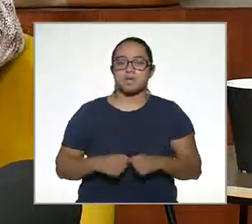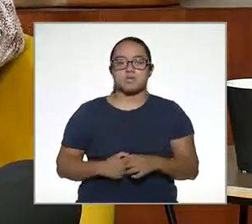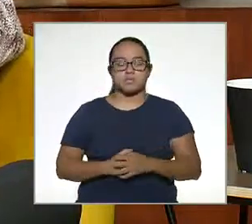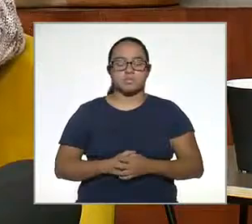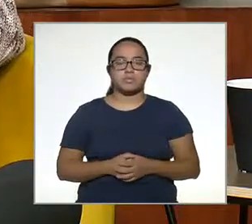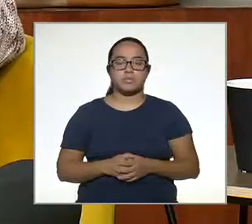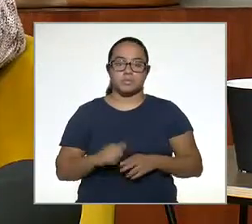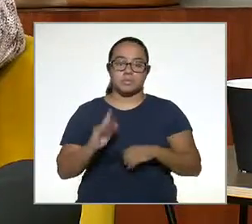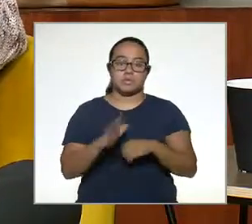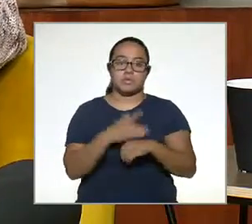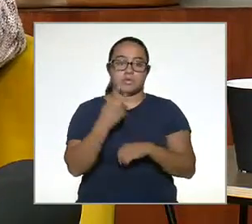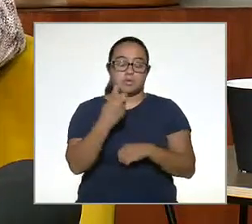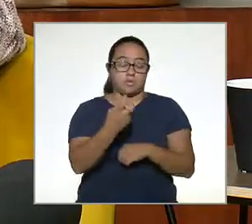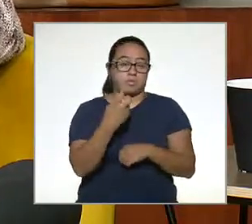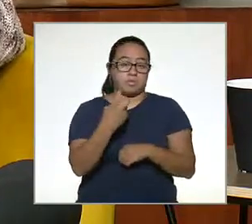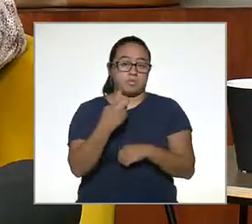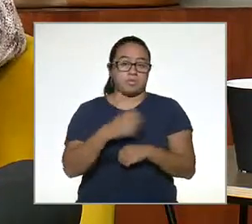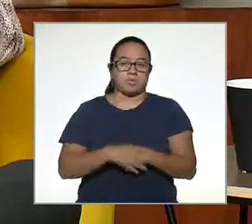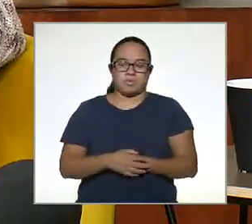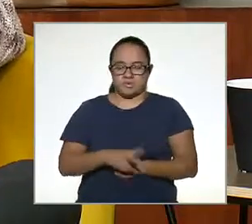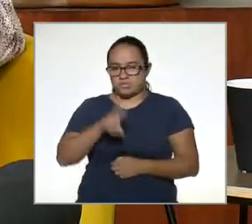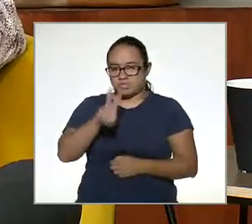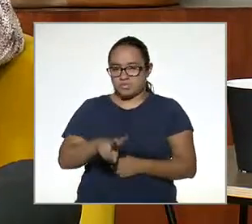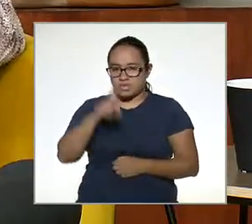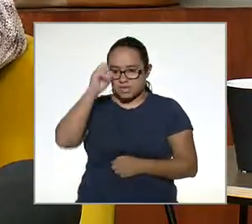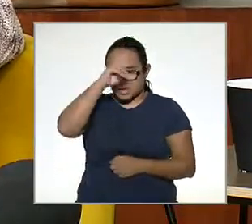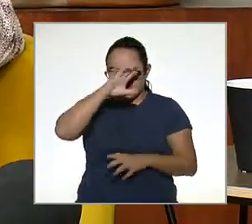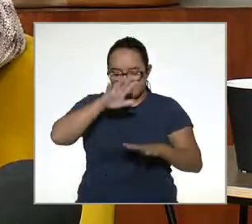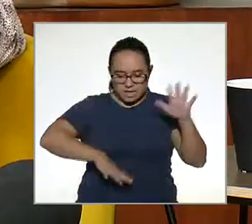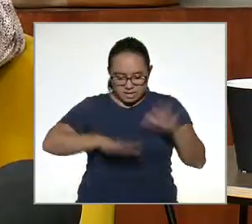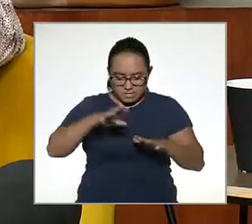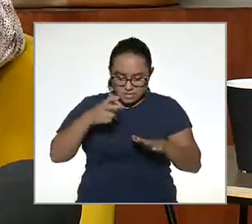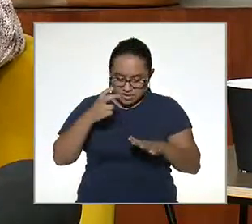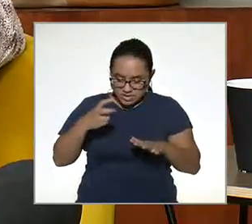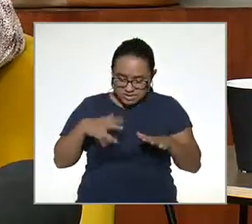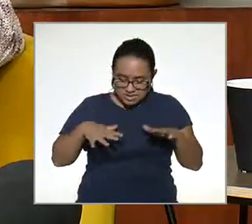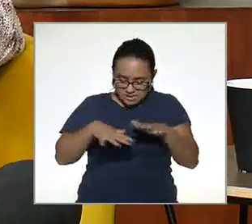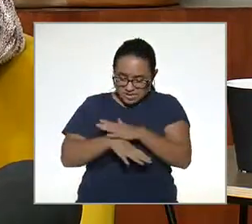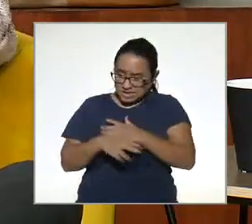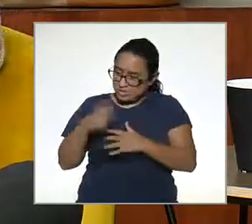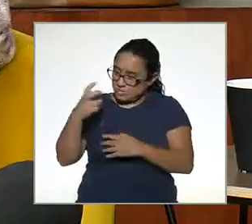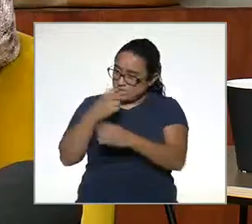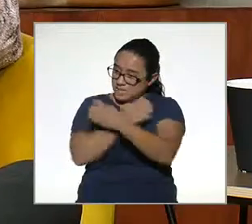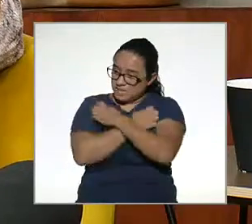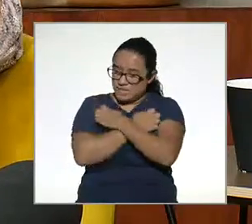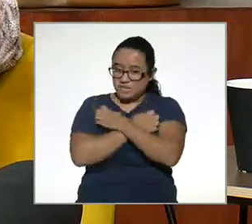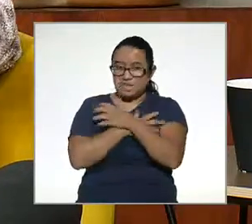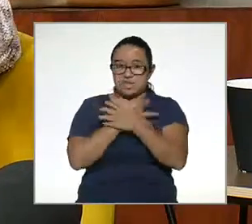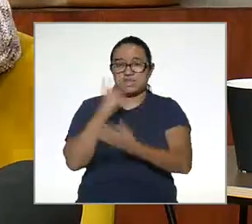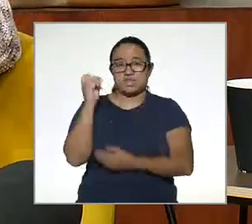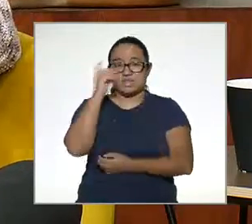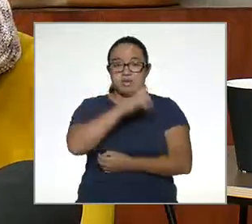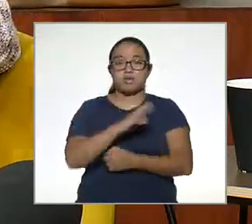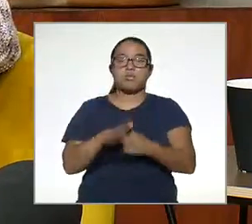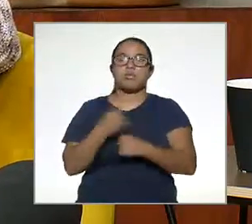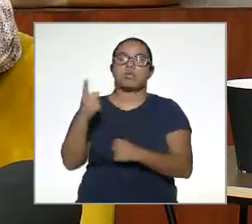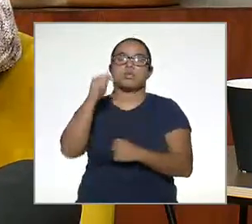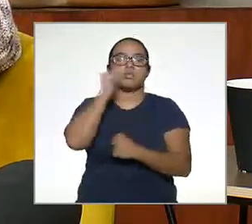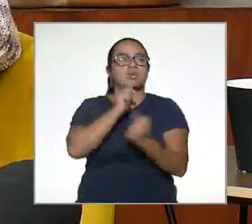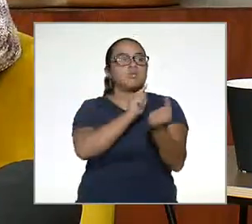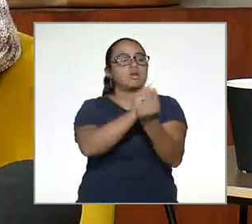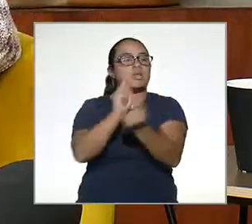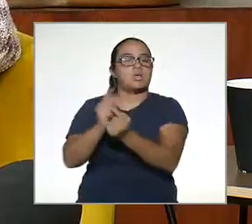Por eso ha sido, me parece tan difícil de repente mover el modelo educativo, porque está basado en este modelo social,